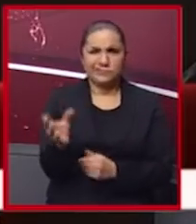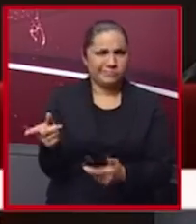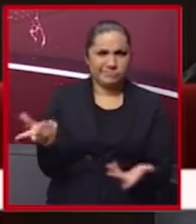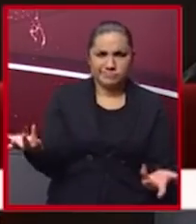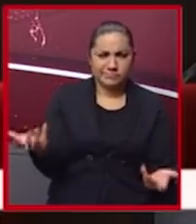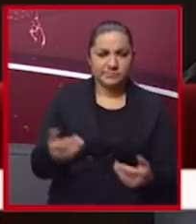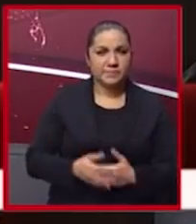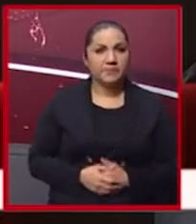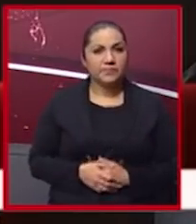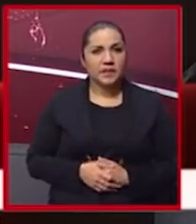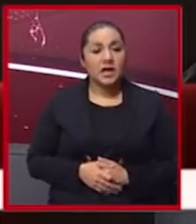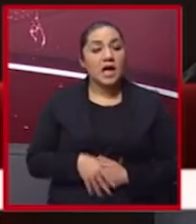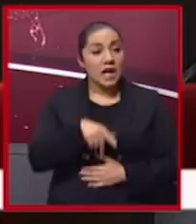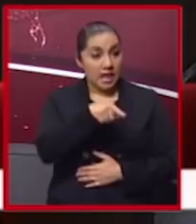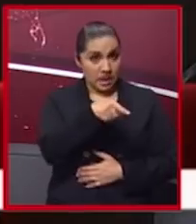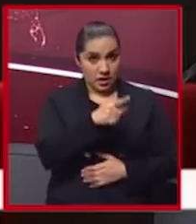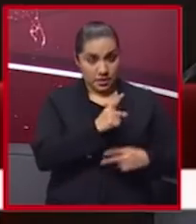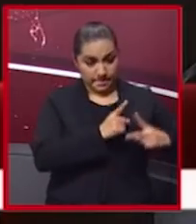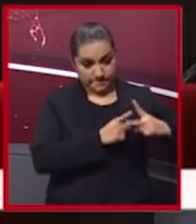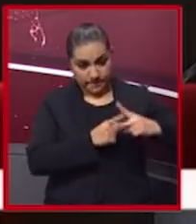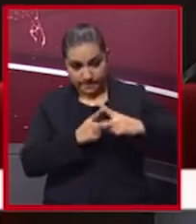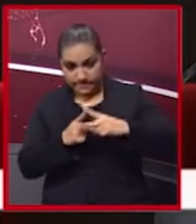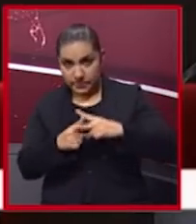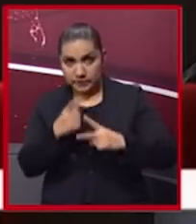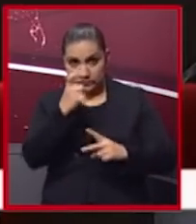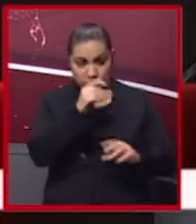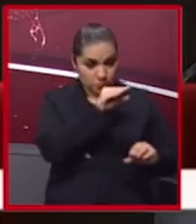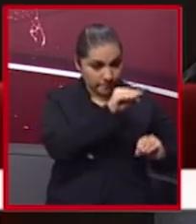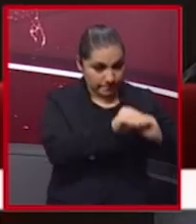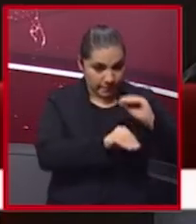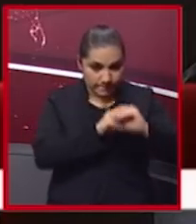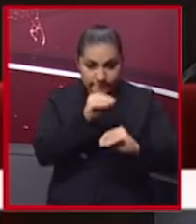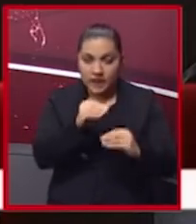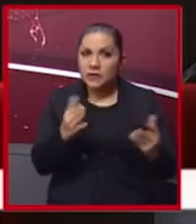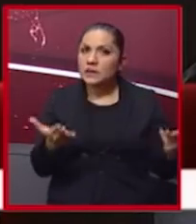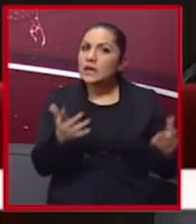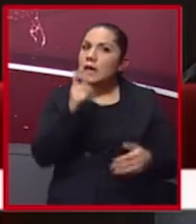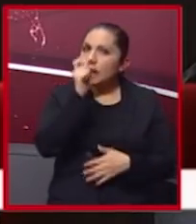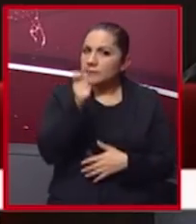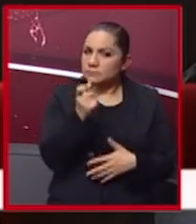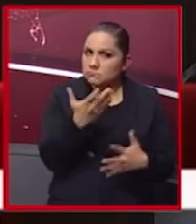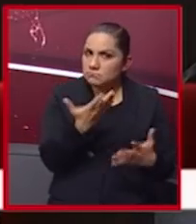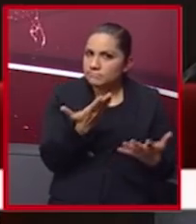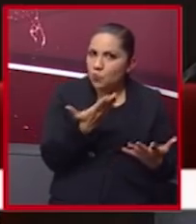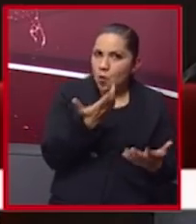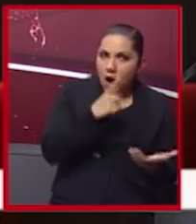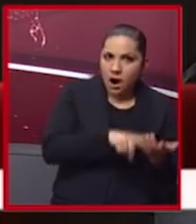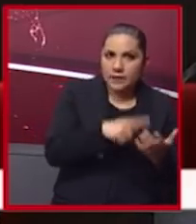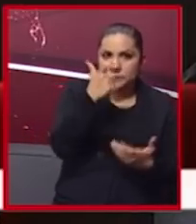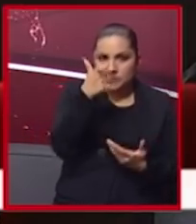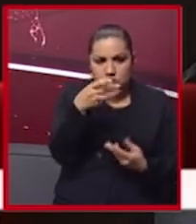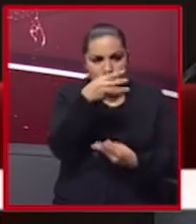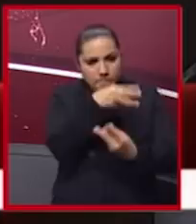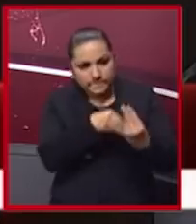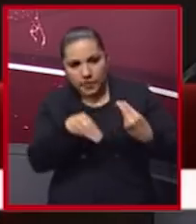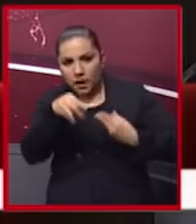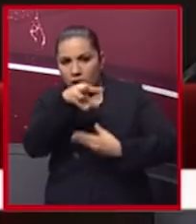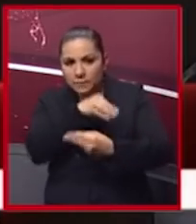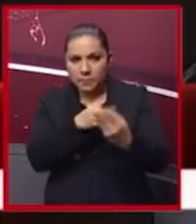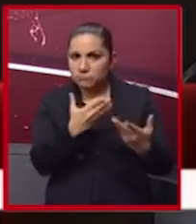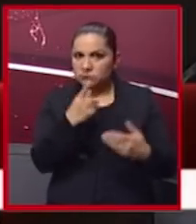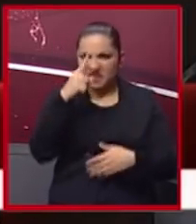a su vez representa para nosotros pues un fardo más, un peso más que tenemos que cargar para poder crecer. Pero